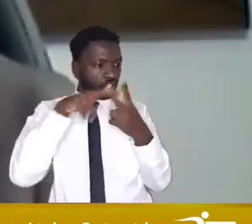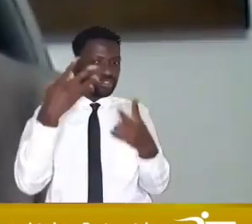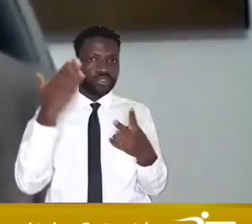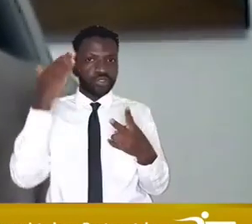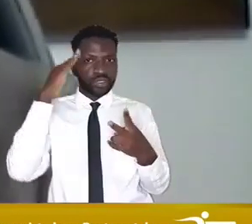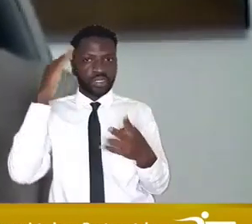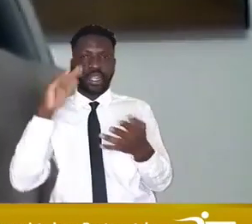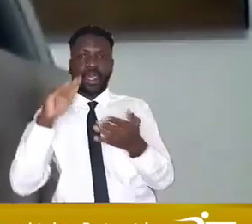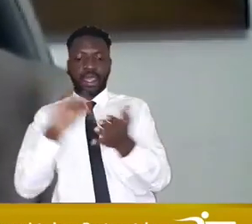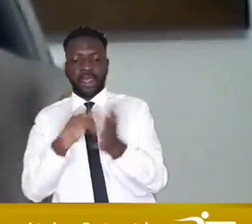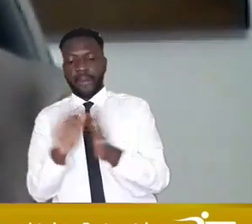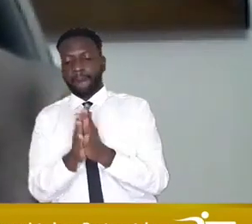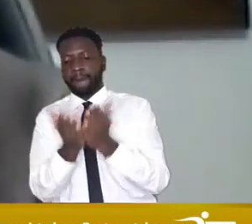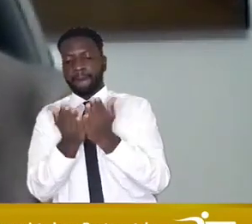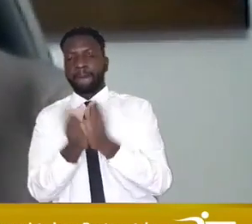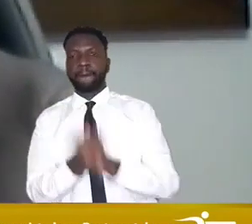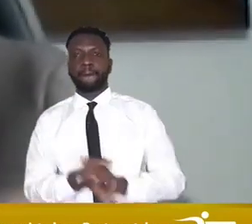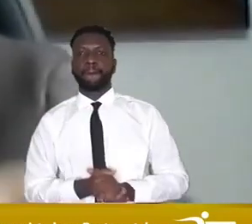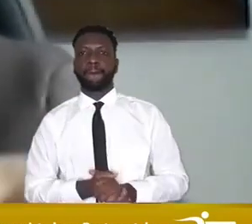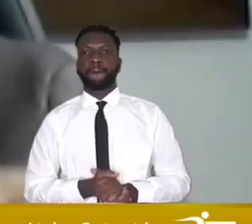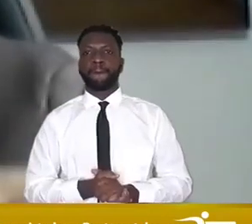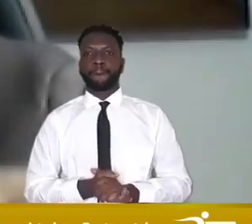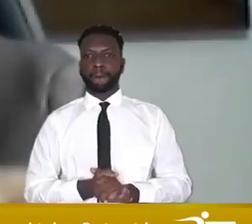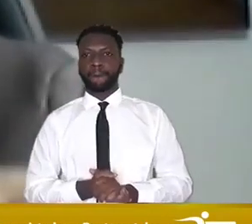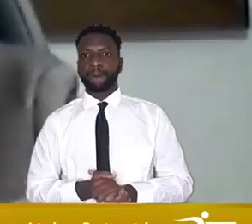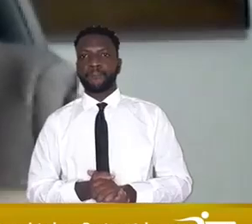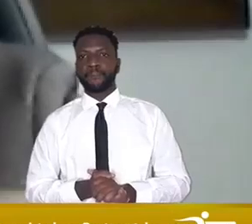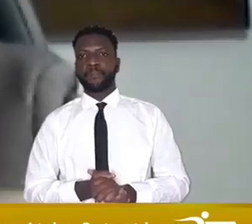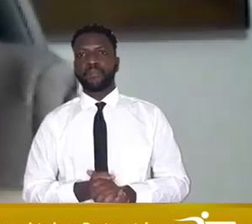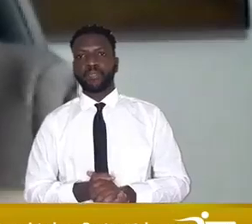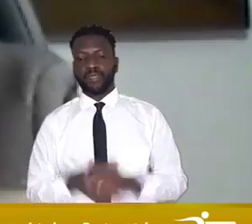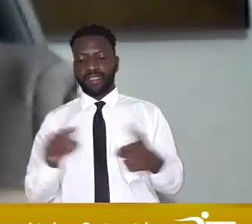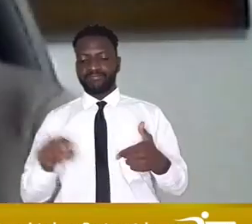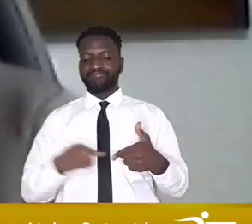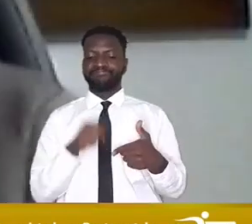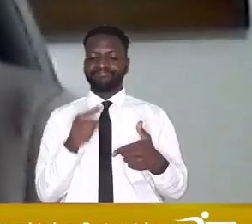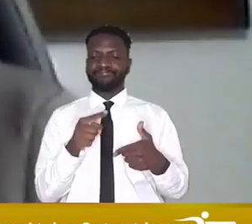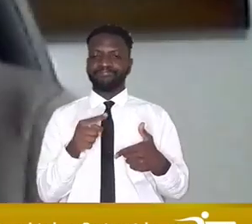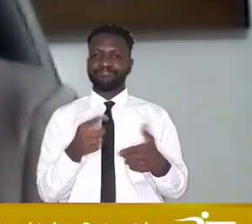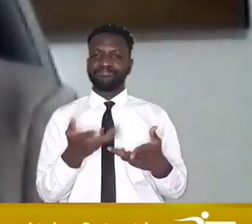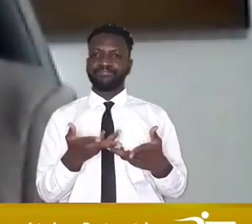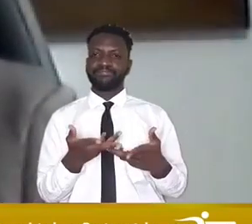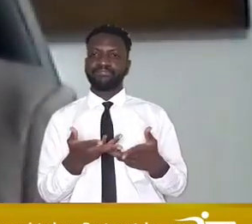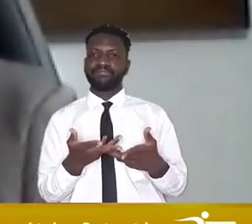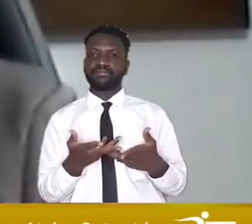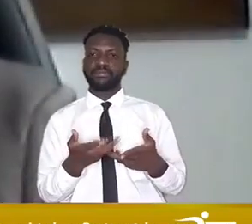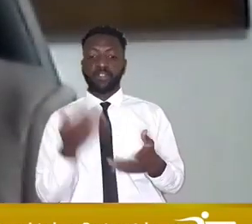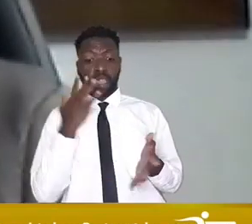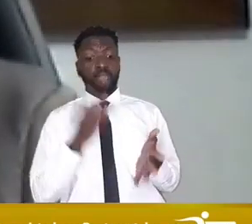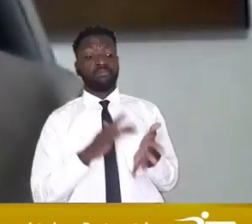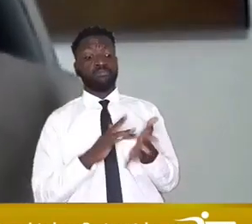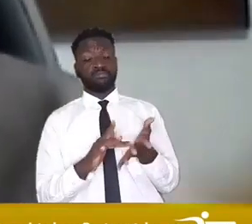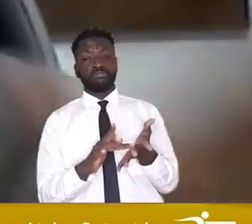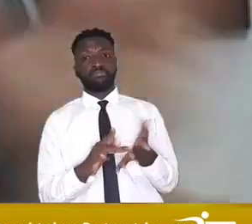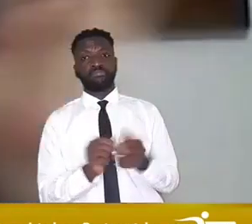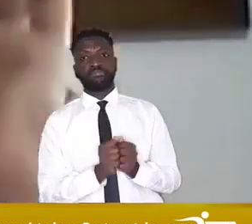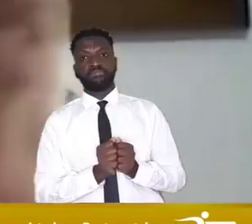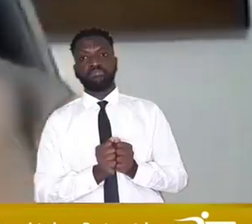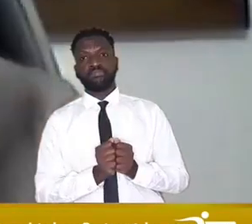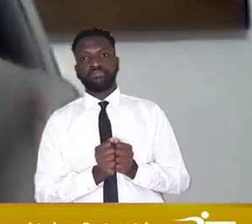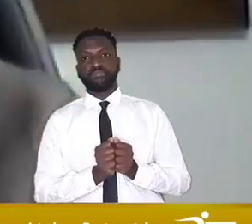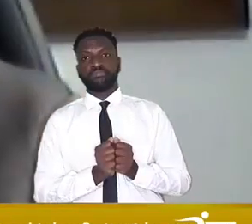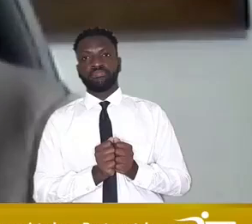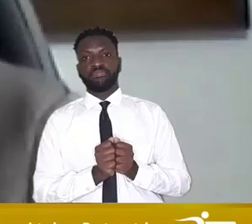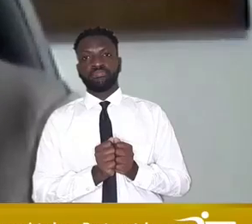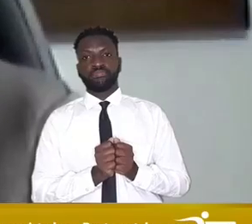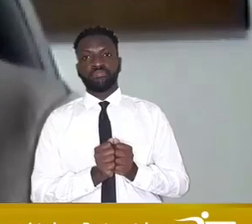Dios. Entonces, este campo lo tenemos que limpiar de diversas